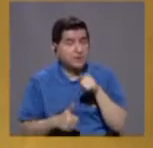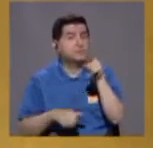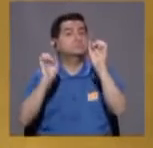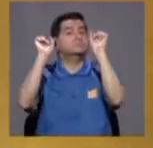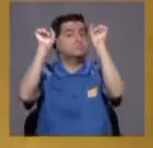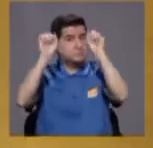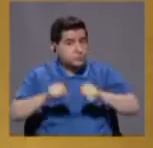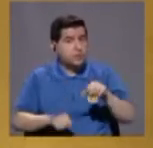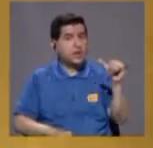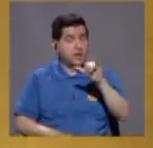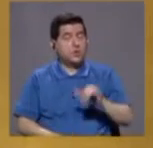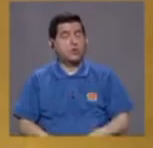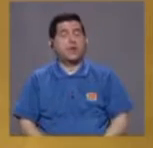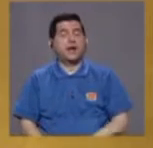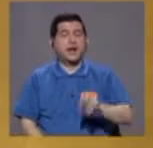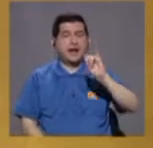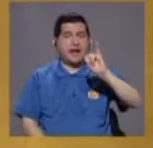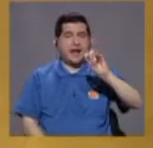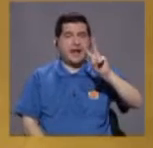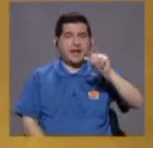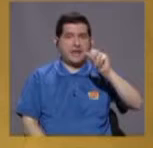pueden, igual que don Iván,